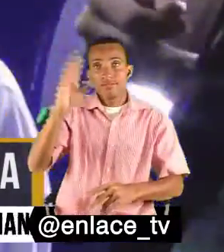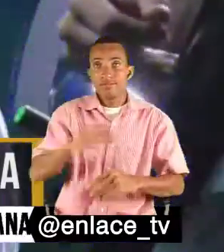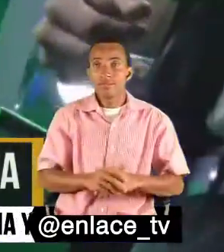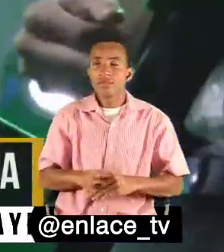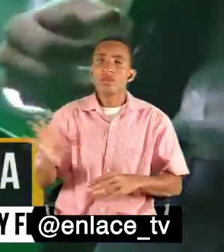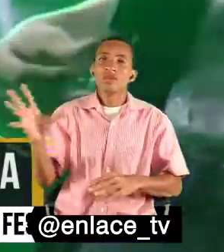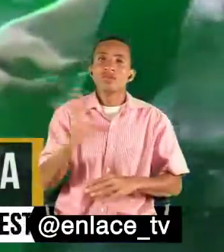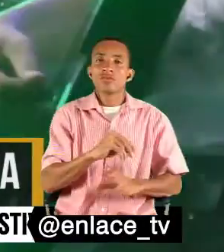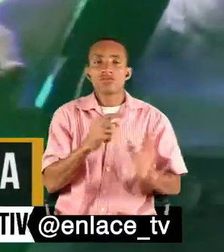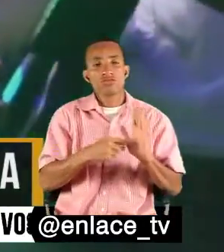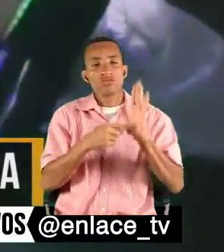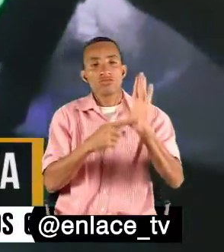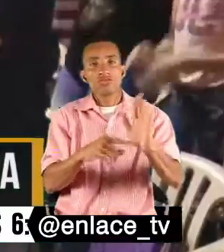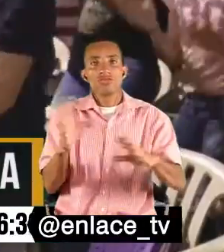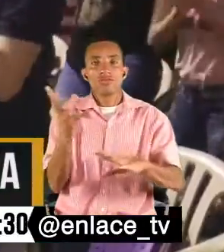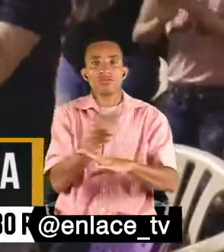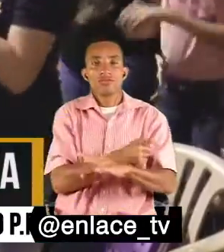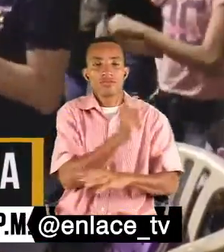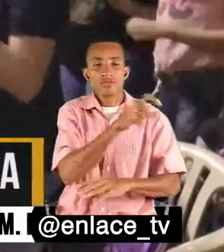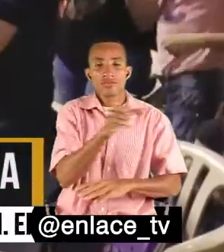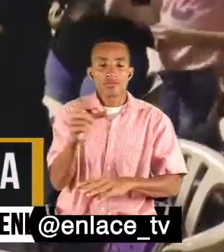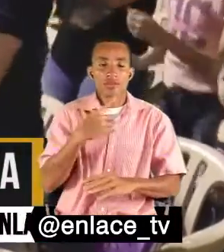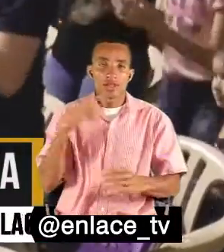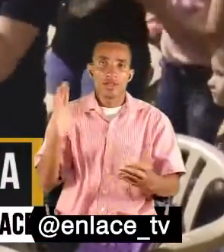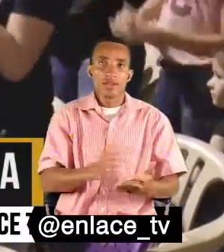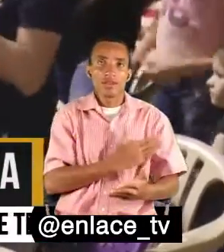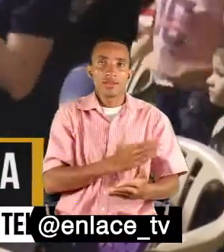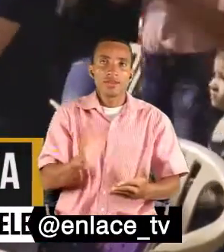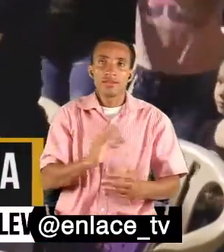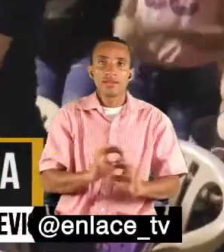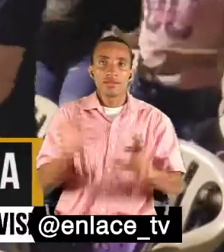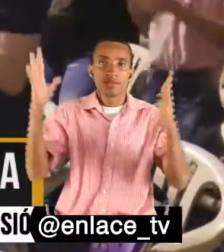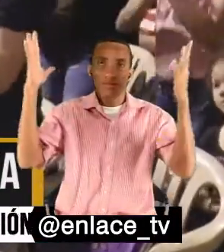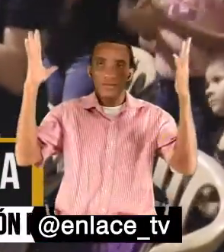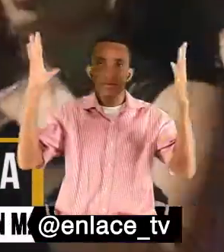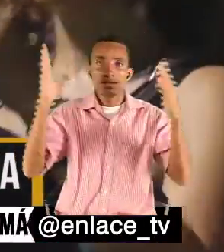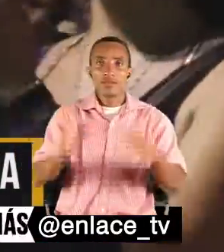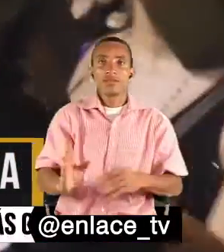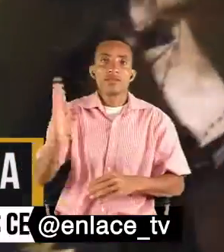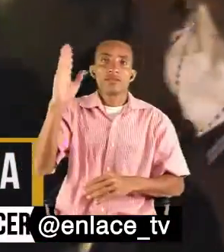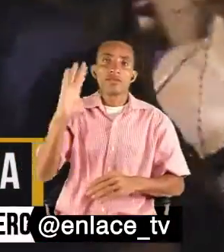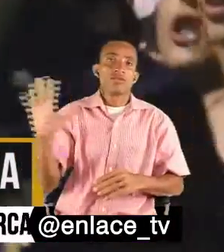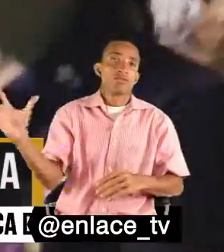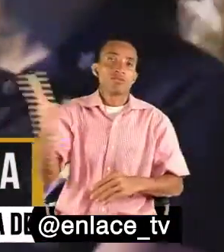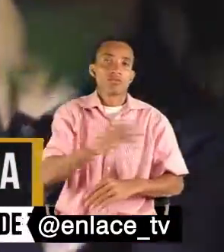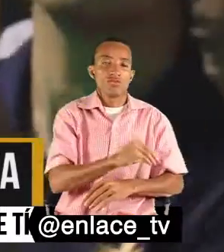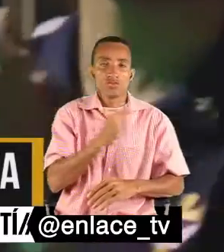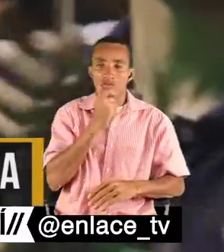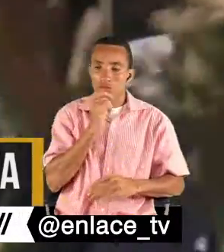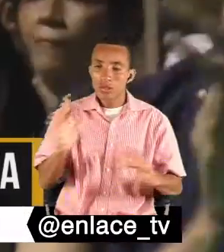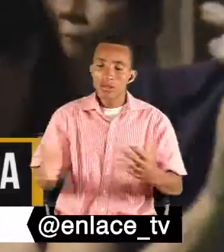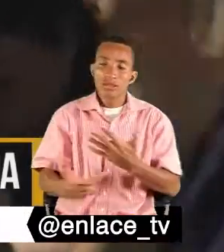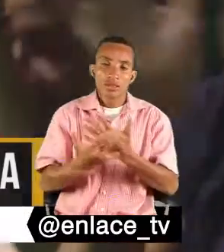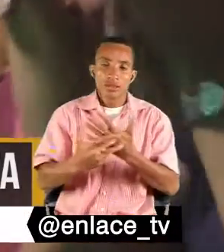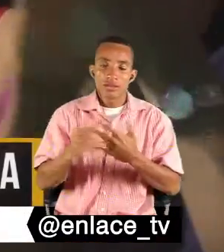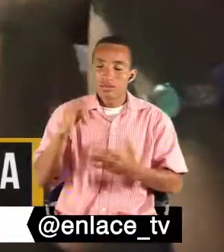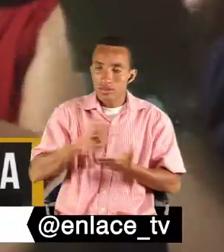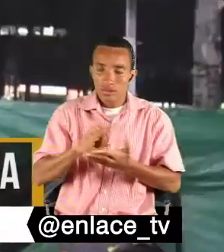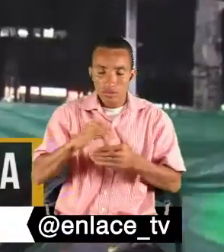estos artistas, quienes entonan sus canciones para alabar al Rey de Reyes y motivar a sus espectadores a que hagan lo